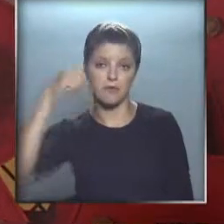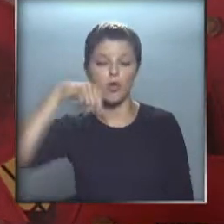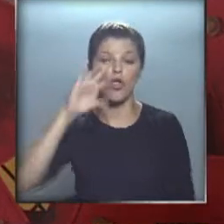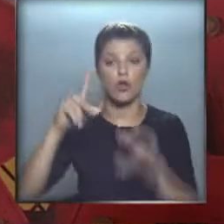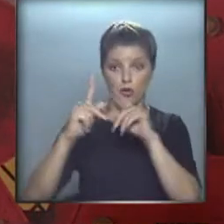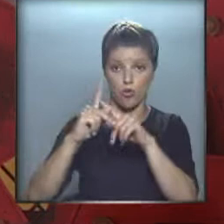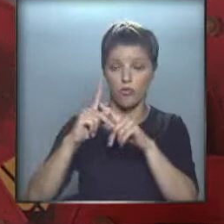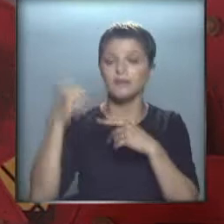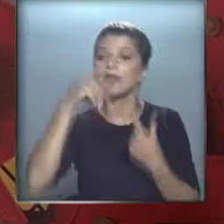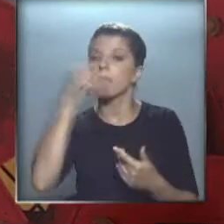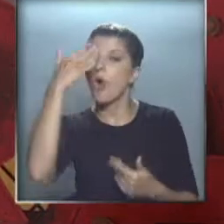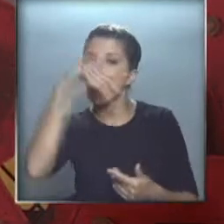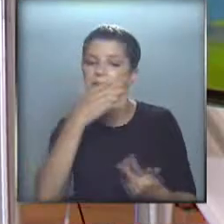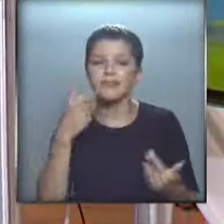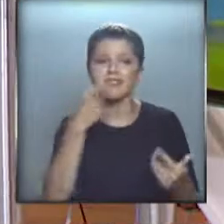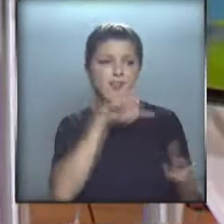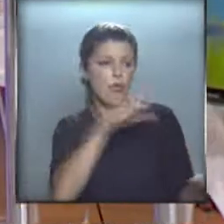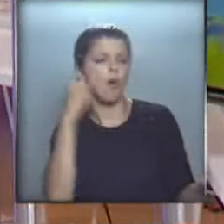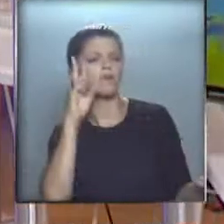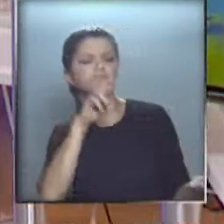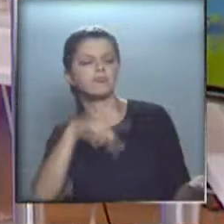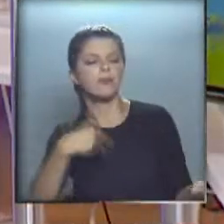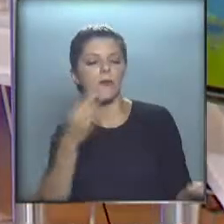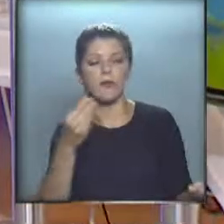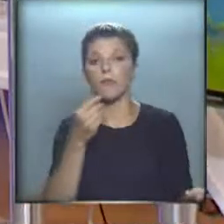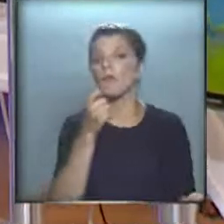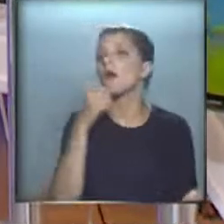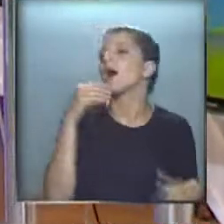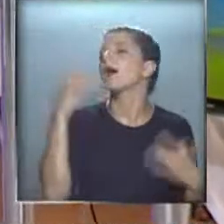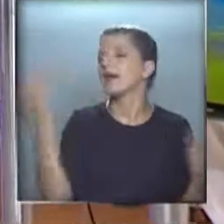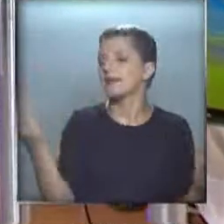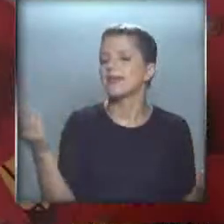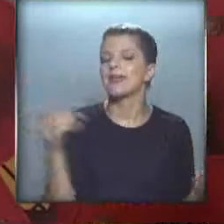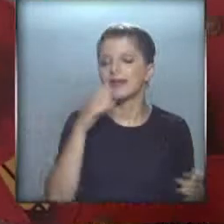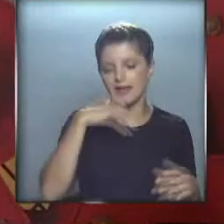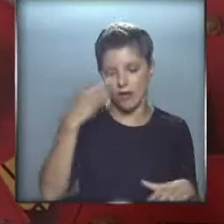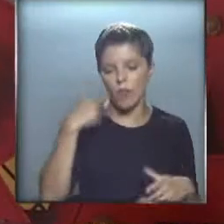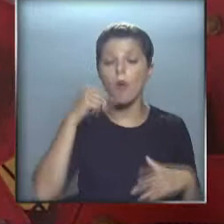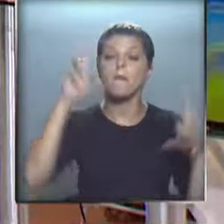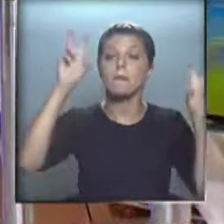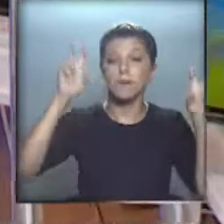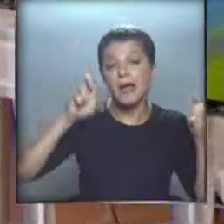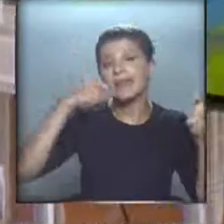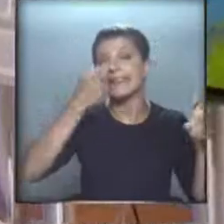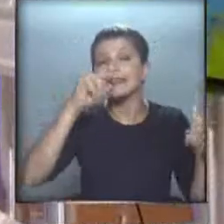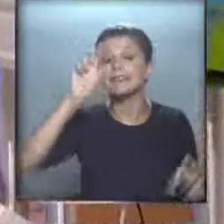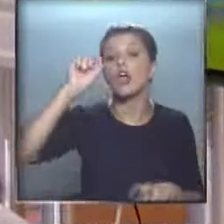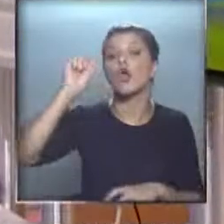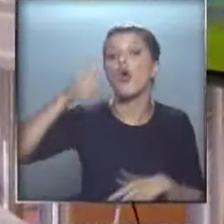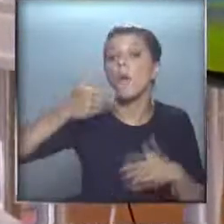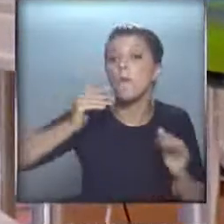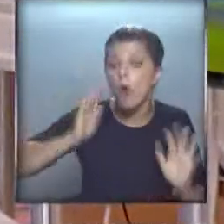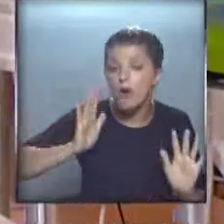dicen la forma que sos. Claro, vos podés estar vestido. Sí. Podés estar vestido bien. Entre comillas, normal, como la gran